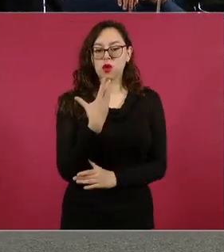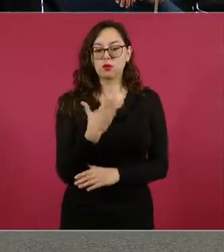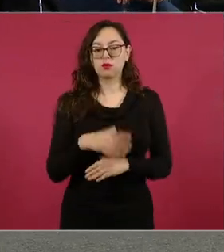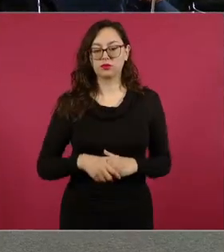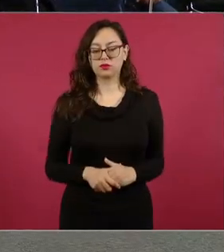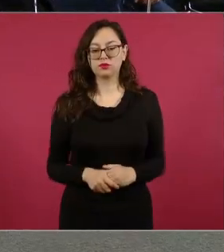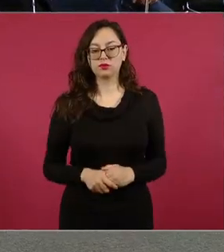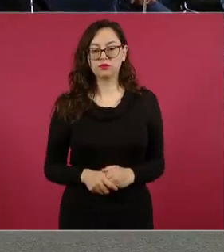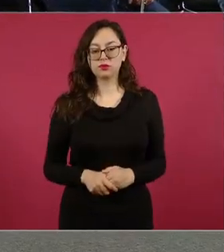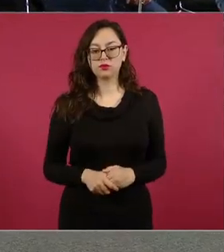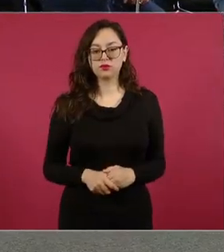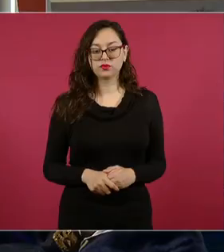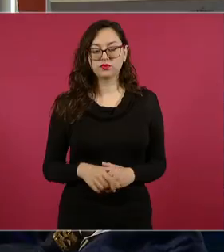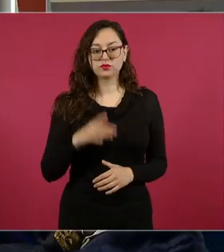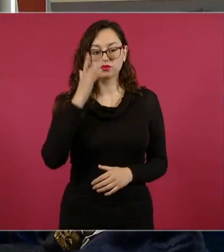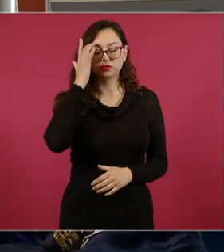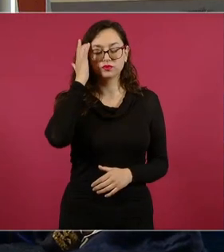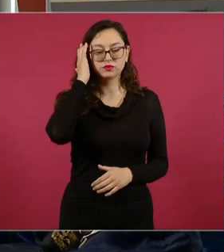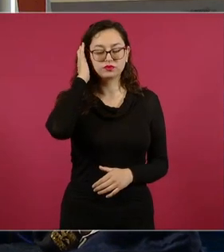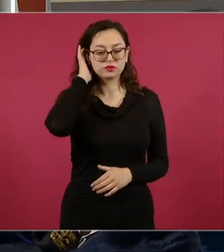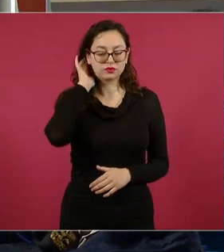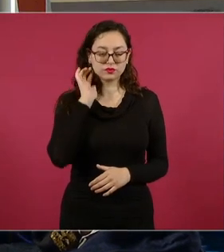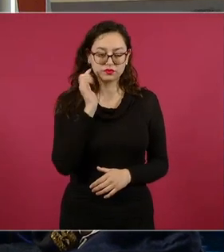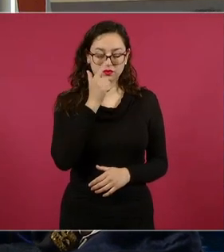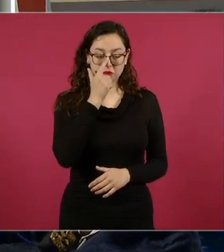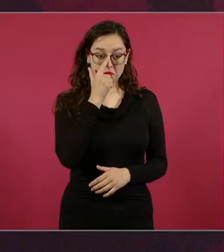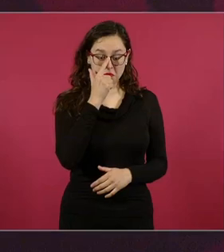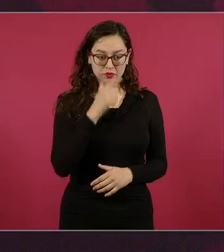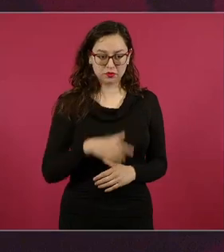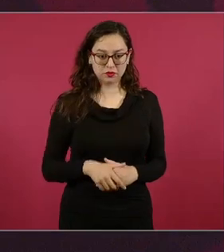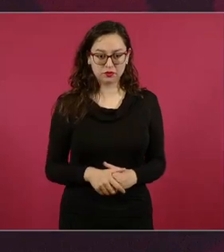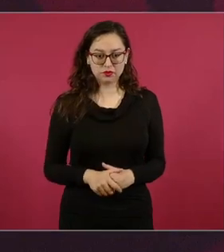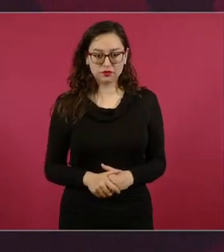falta, ¿sí?